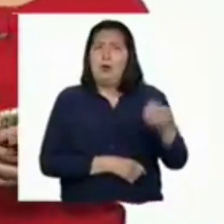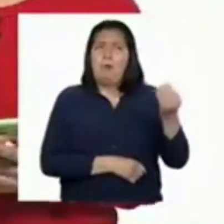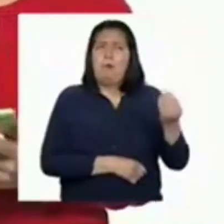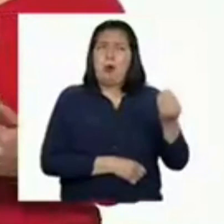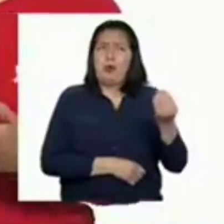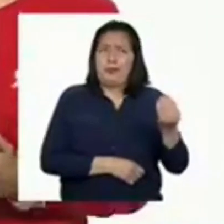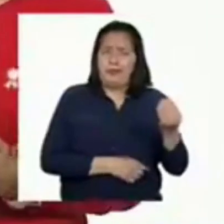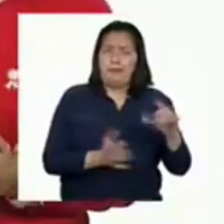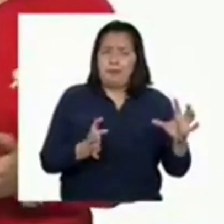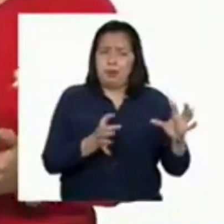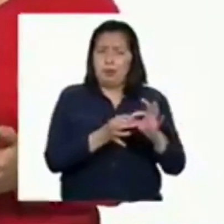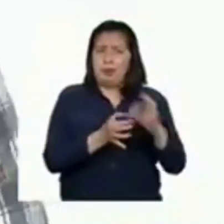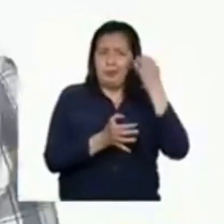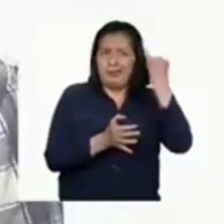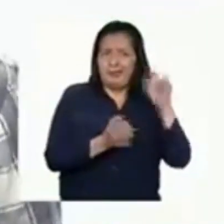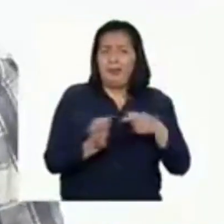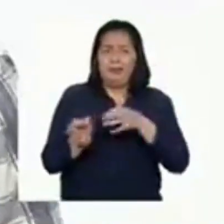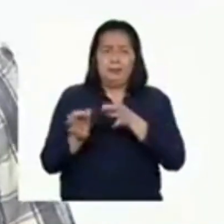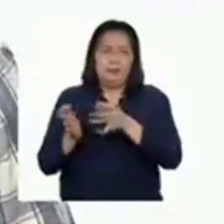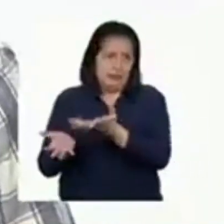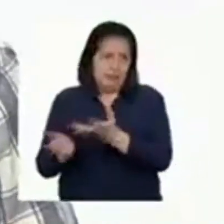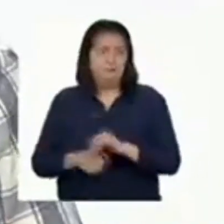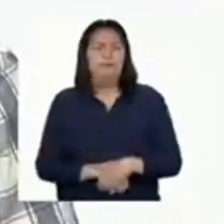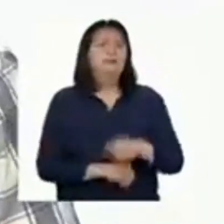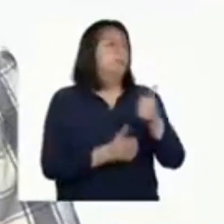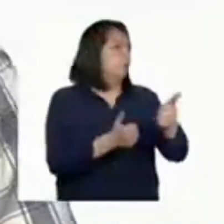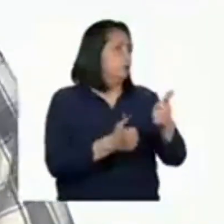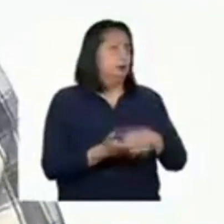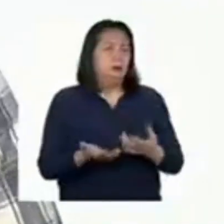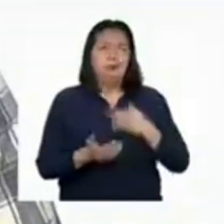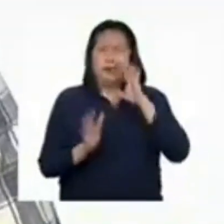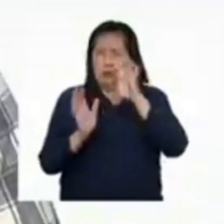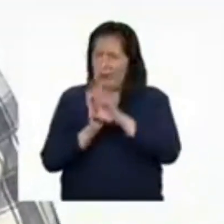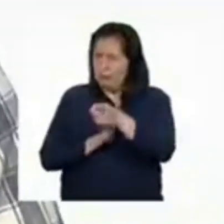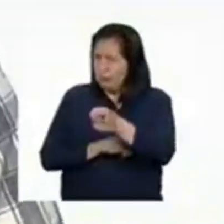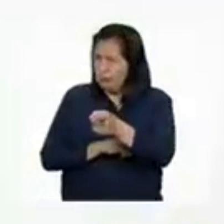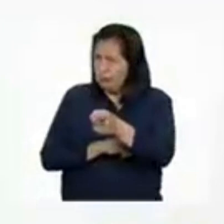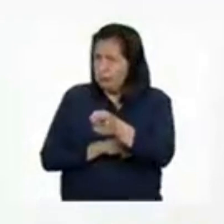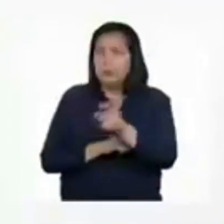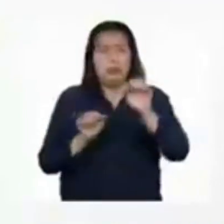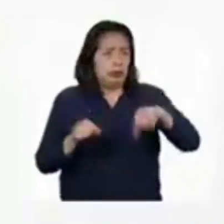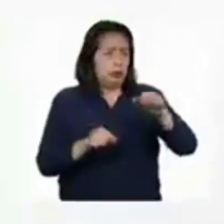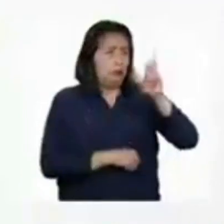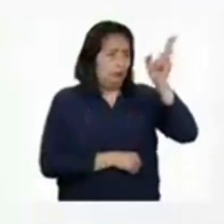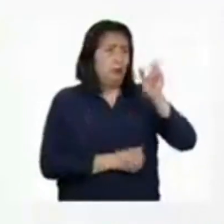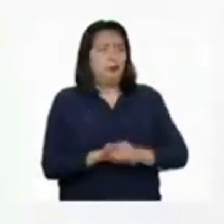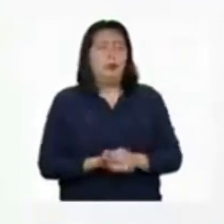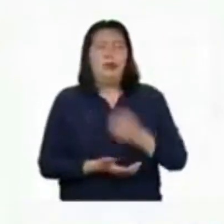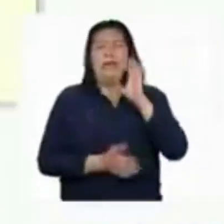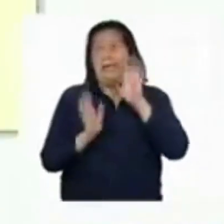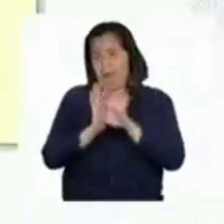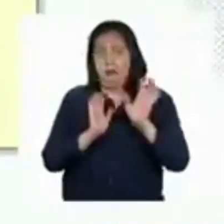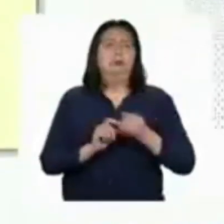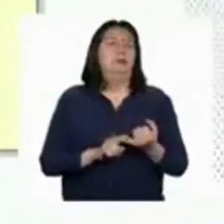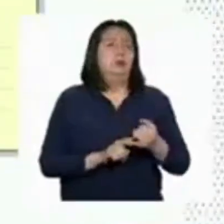enlazar una idea con otra que la explica. Muy bien. ¿Podrías darnos un ejemplo, Patricia? Sí, profesor. Por